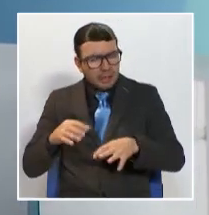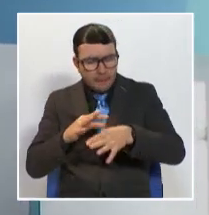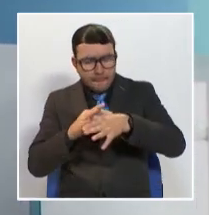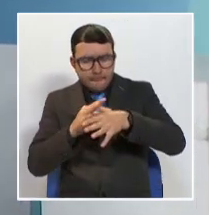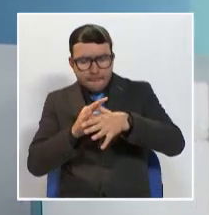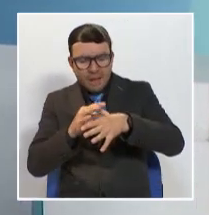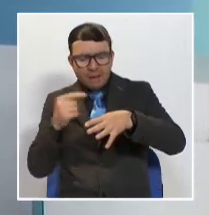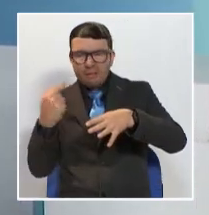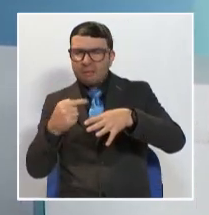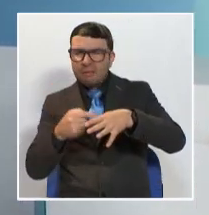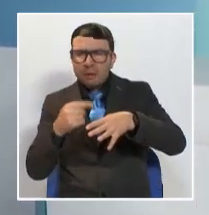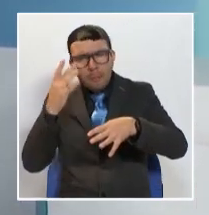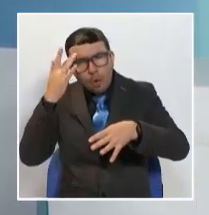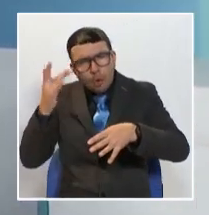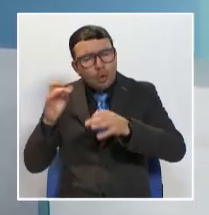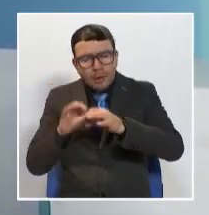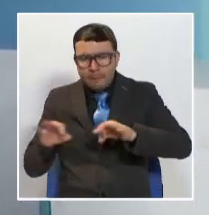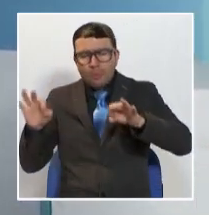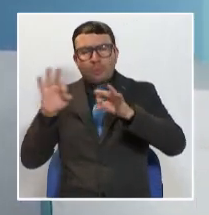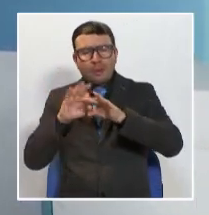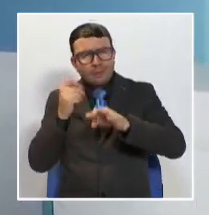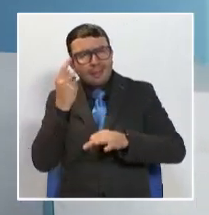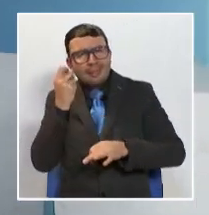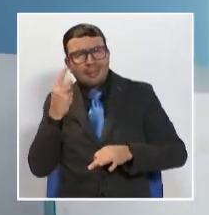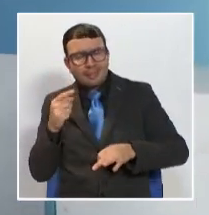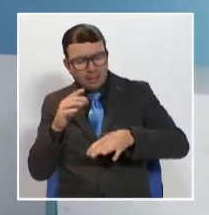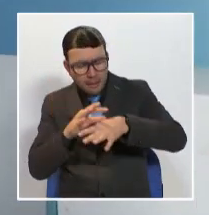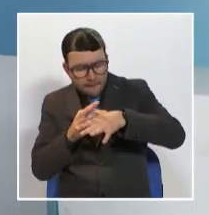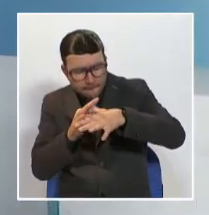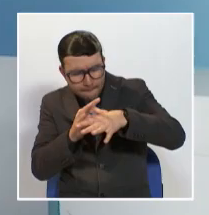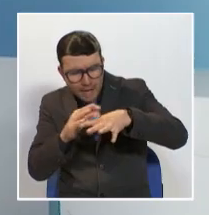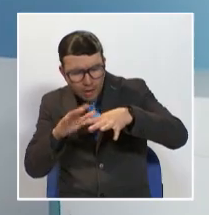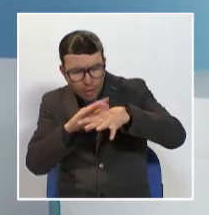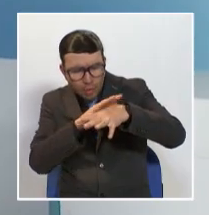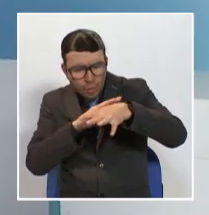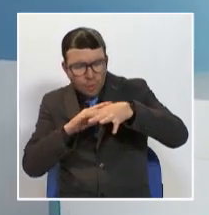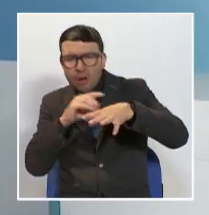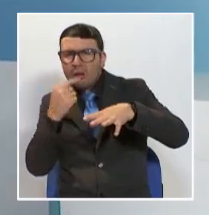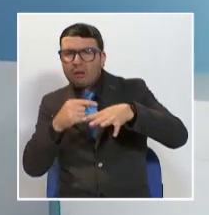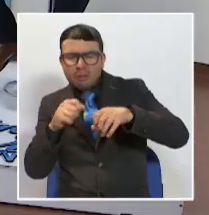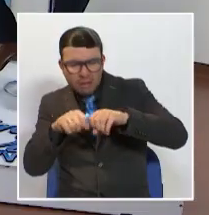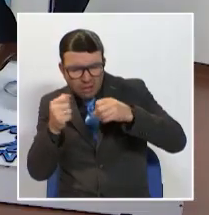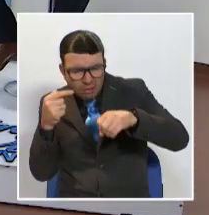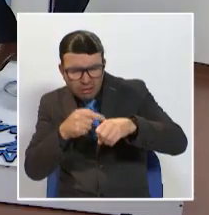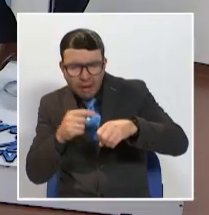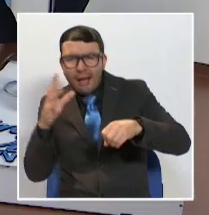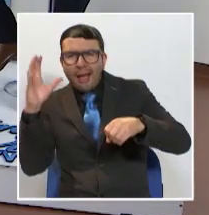piel y por qué es tan importante entender qué la compone para saber qué es lo que se está dañando.